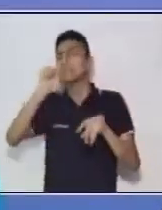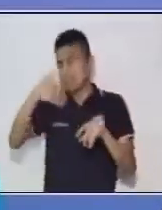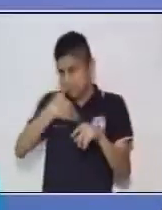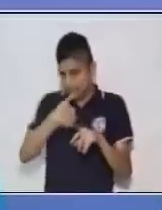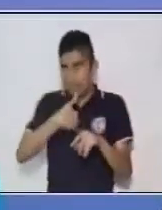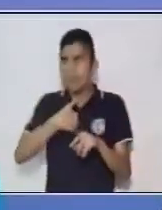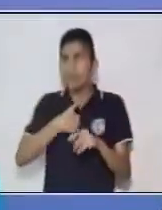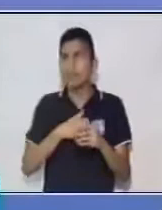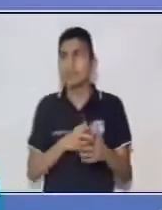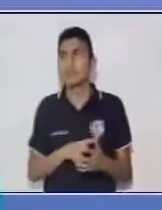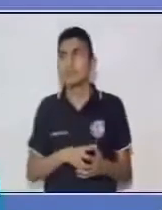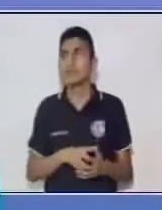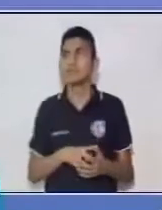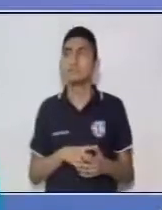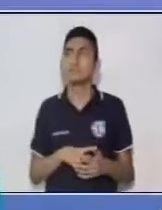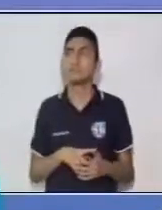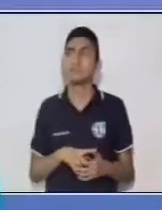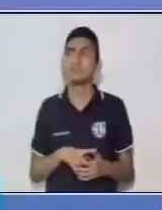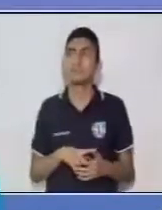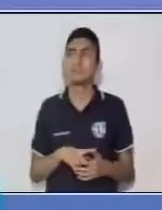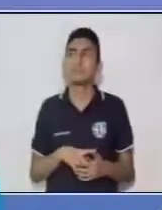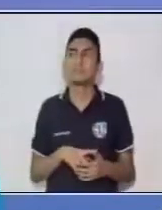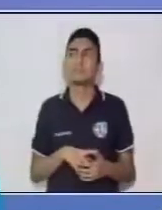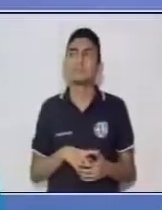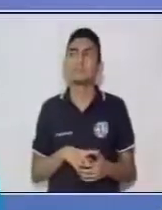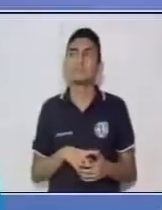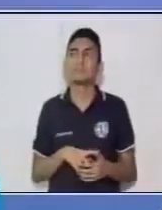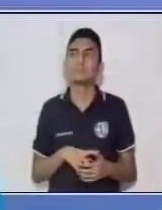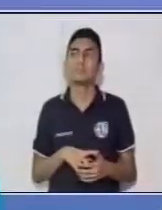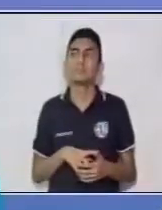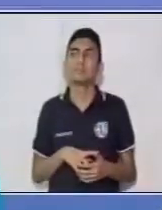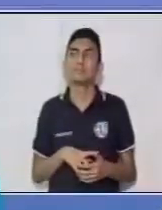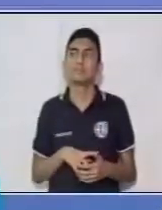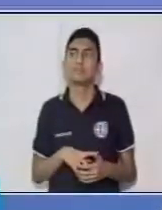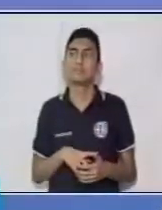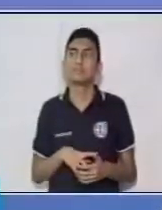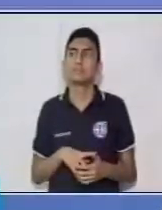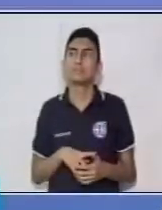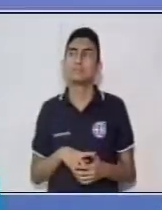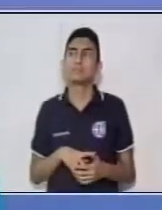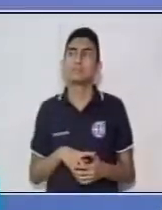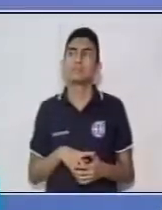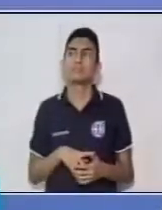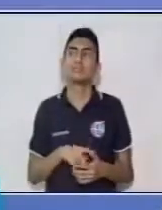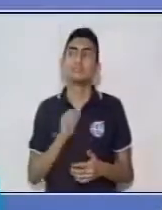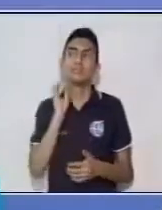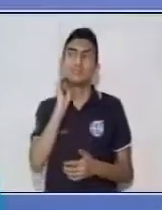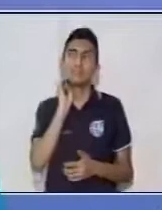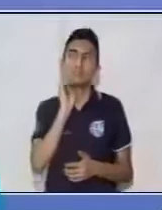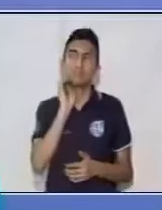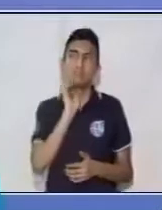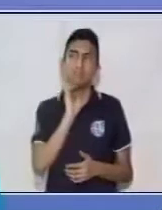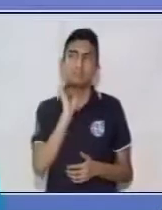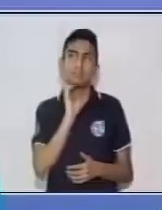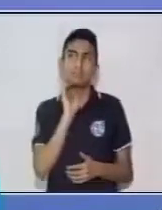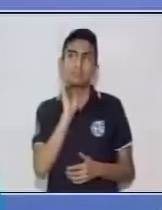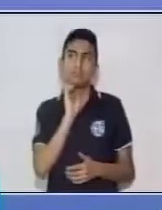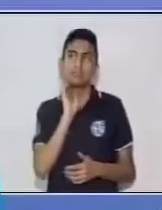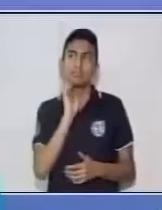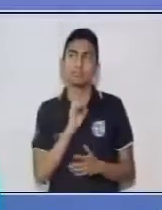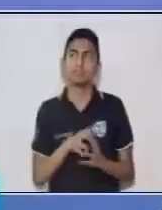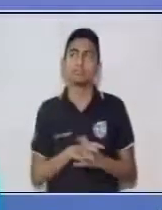vamos a ver si lo podemos despegar para hacerlo girar. Si lo giro 90 grados, si lo